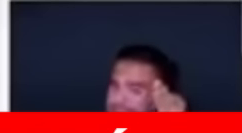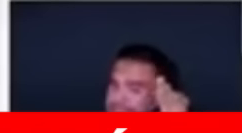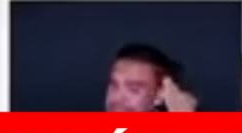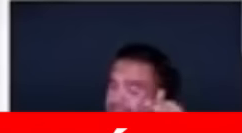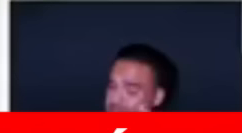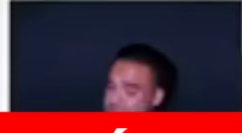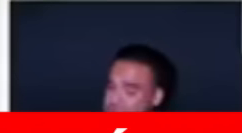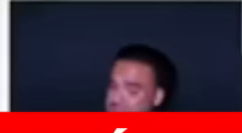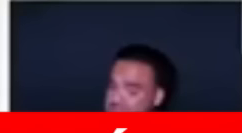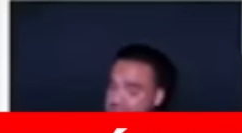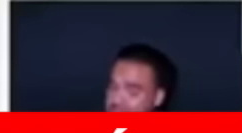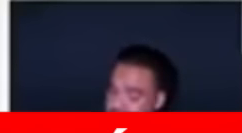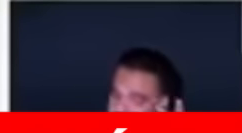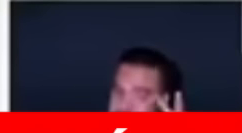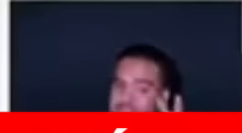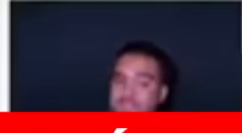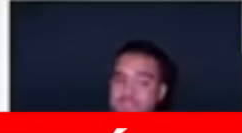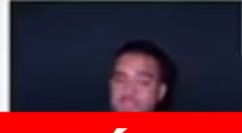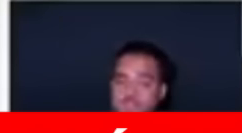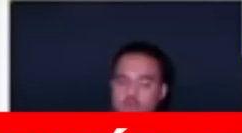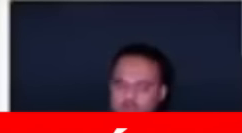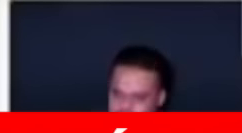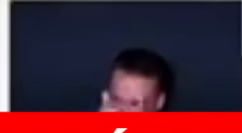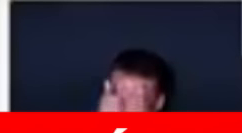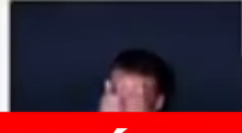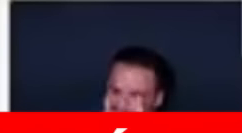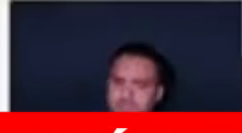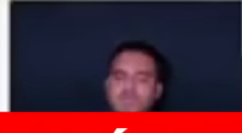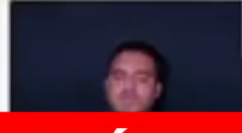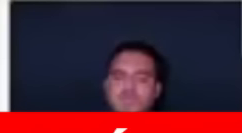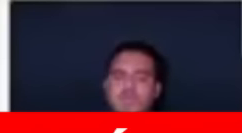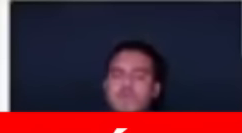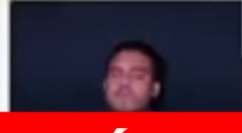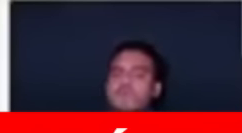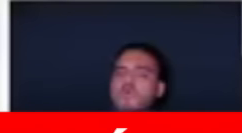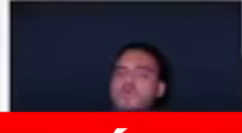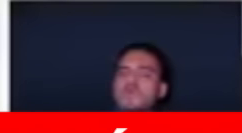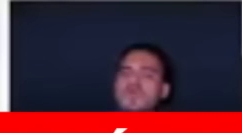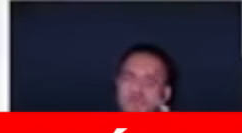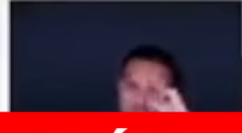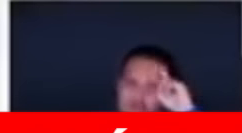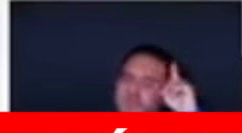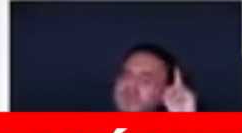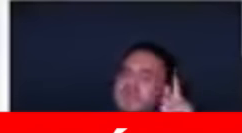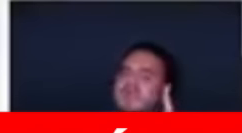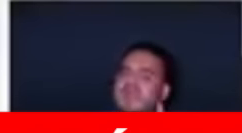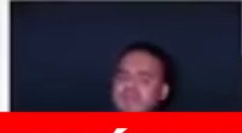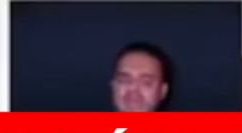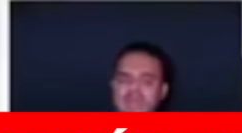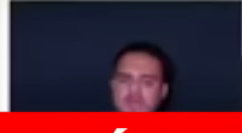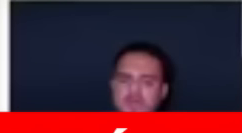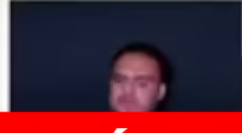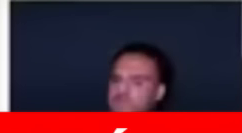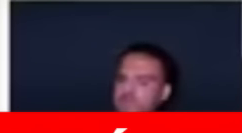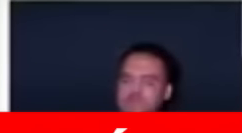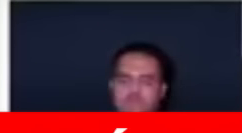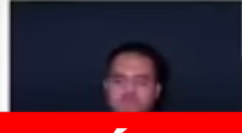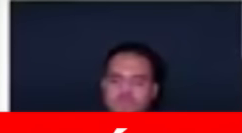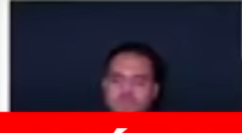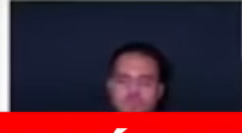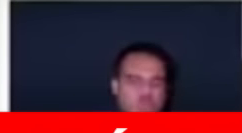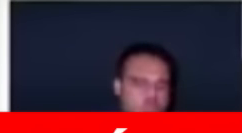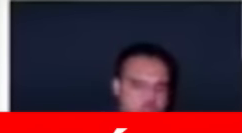peligro. Estoy aquí porque creo que el momento nos exige a todos dar un